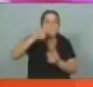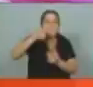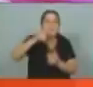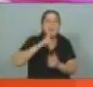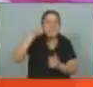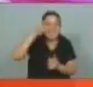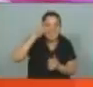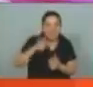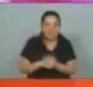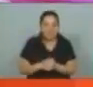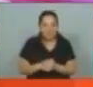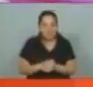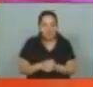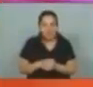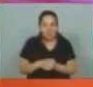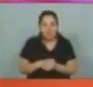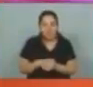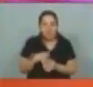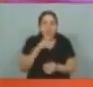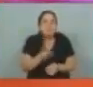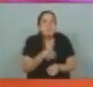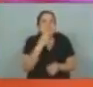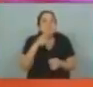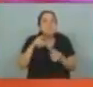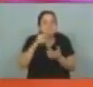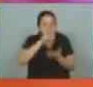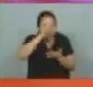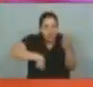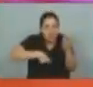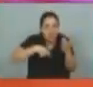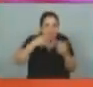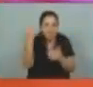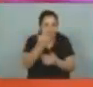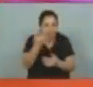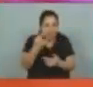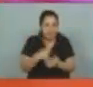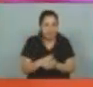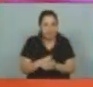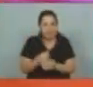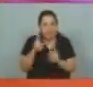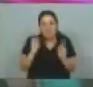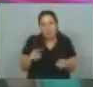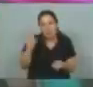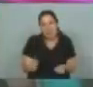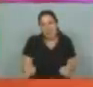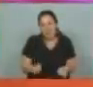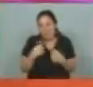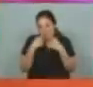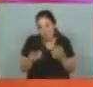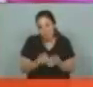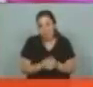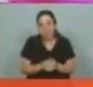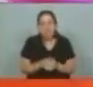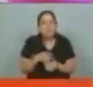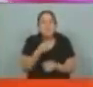vez. ¿Cómo sabes si la escritura de Marte no es trucha? Y no creo que sea trucha. Igual salen re baratos. ¿Ah, sí? Tampoco.